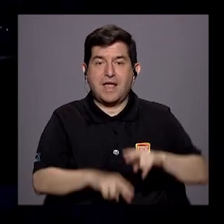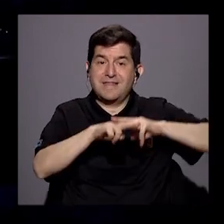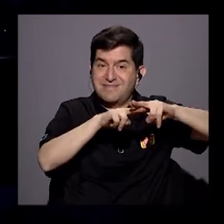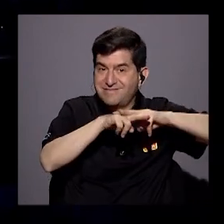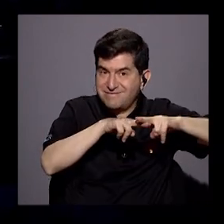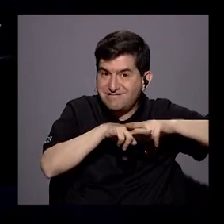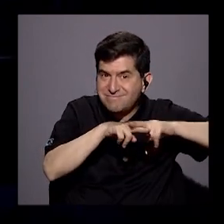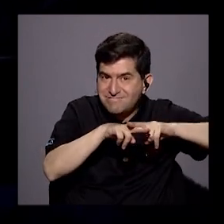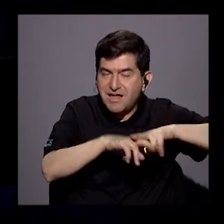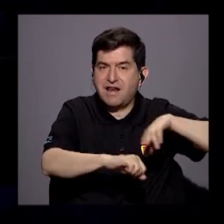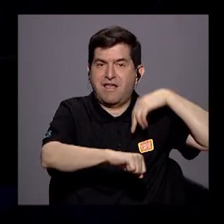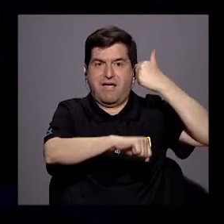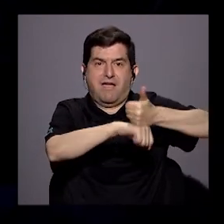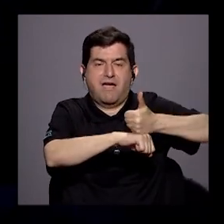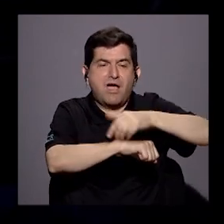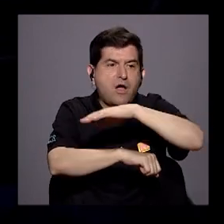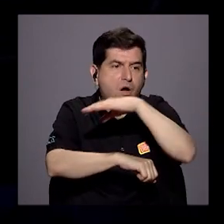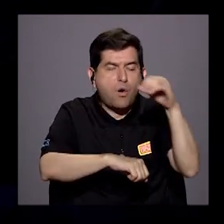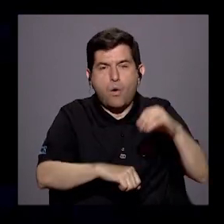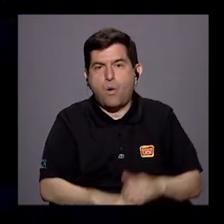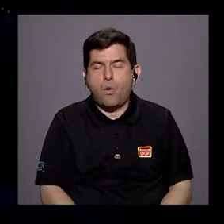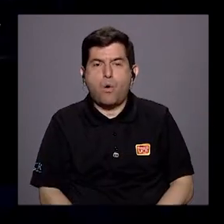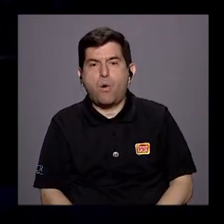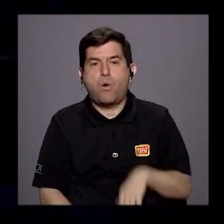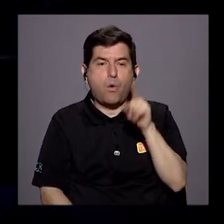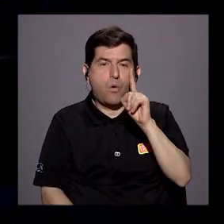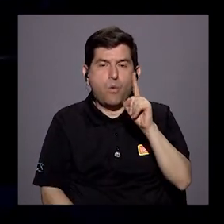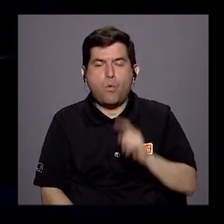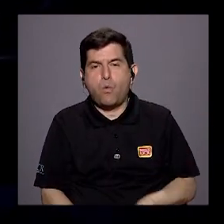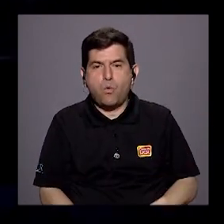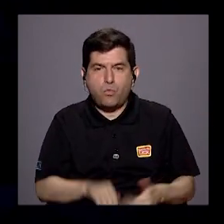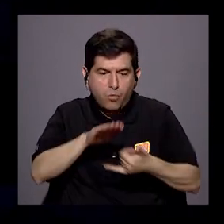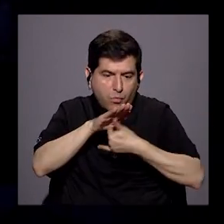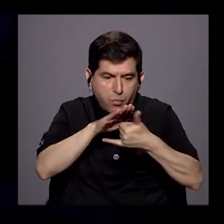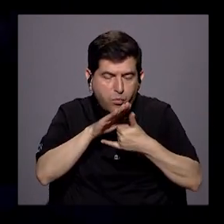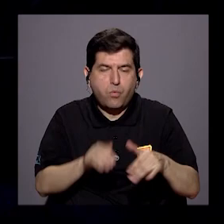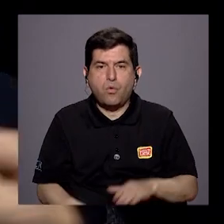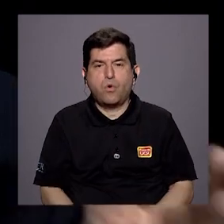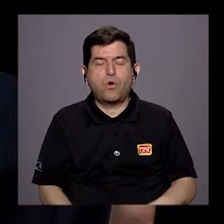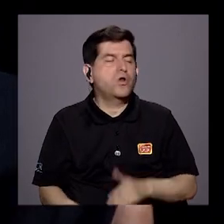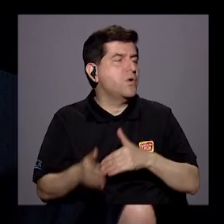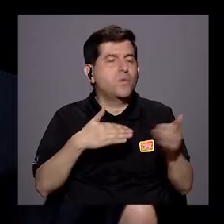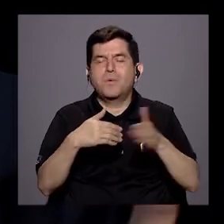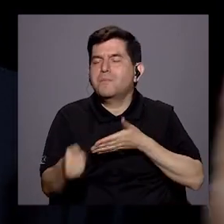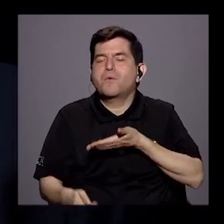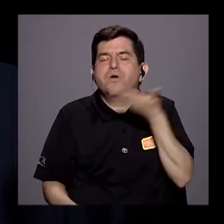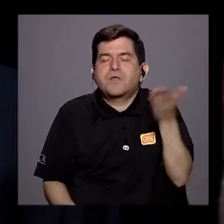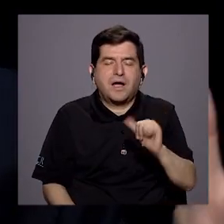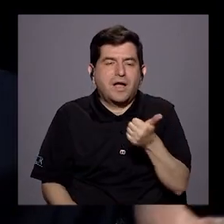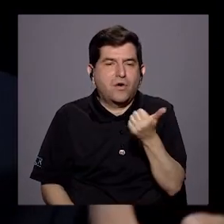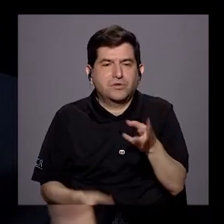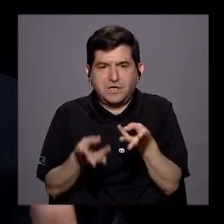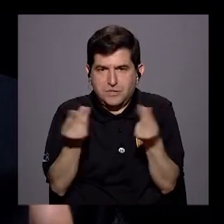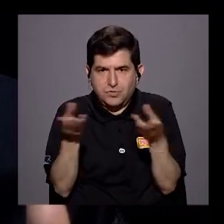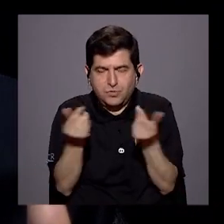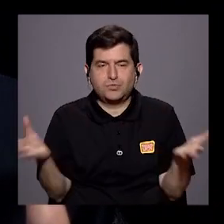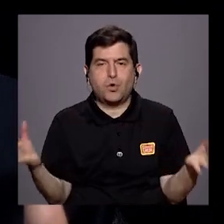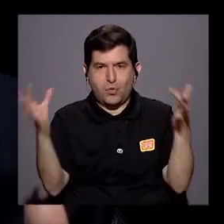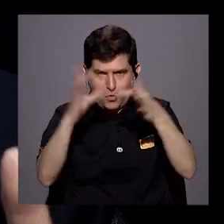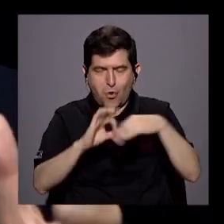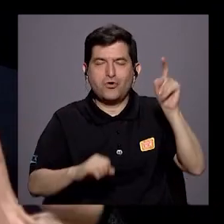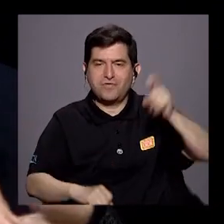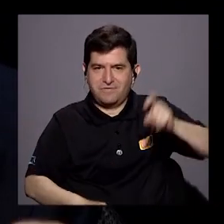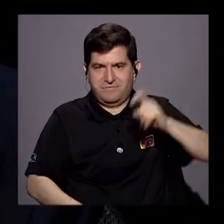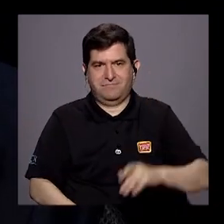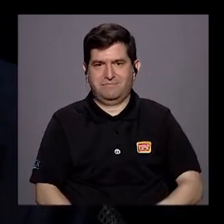que se vaya a poner o el vuelo es subterráneo o el andarivel o lo que se quiera poder de otras soluciones tienen que estar coordinado con